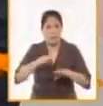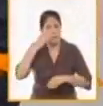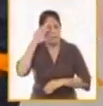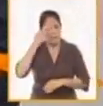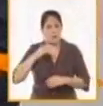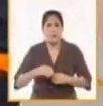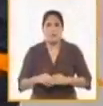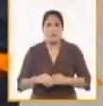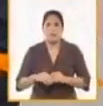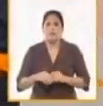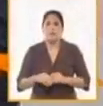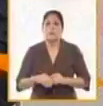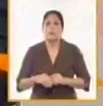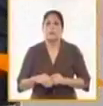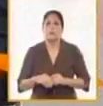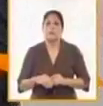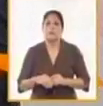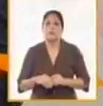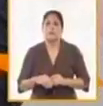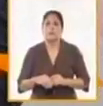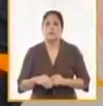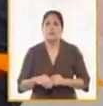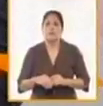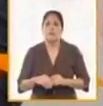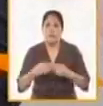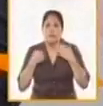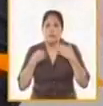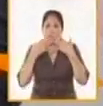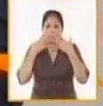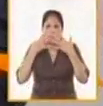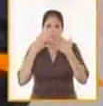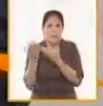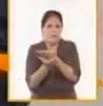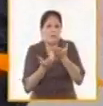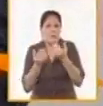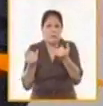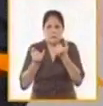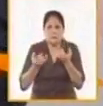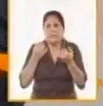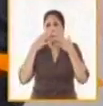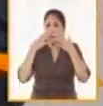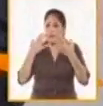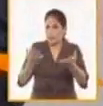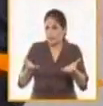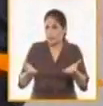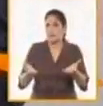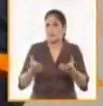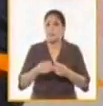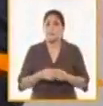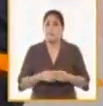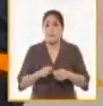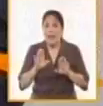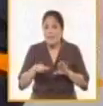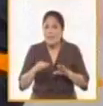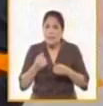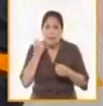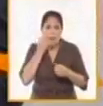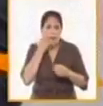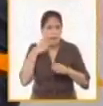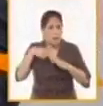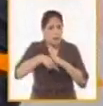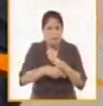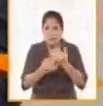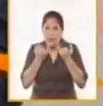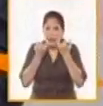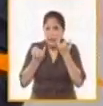espacio importante. Gracias a usted por venir. De intercambio de información, que a veces claro, es importante